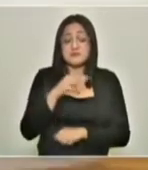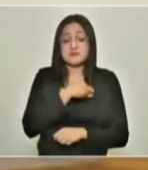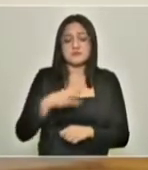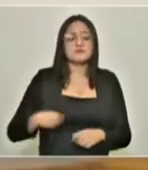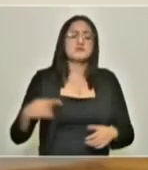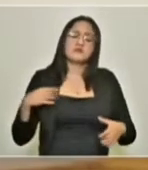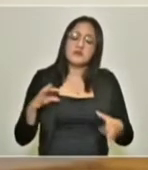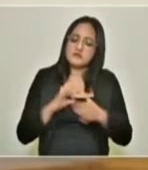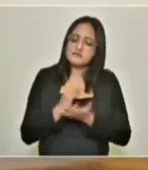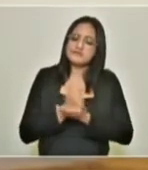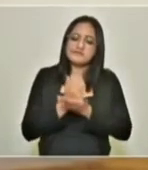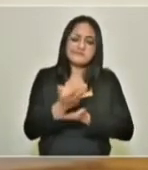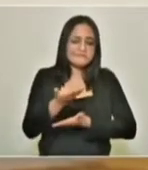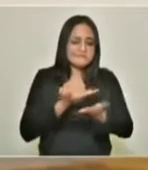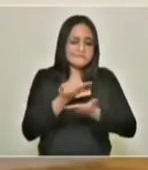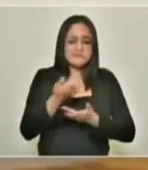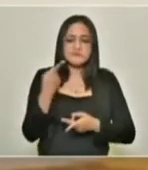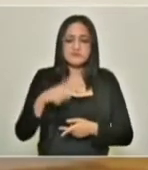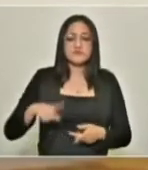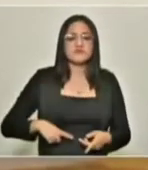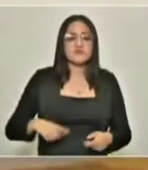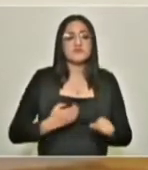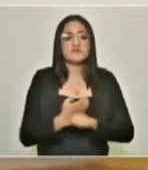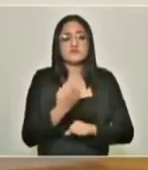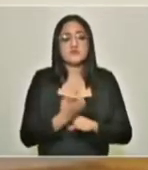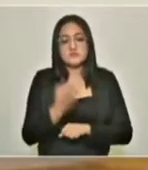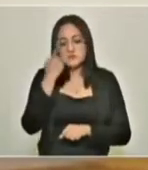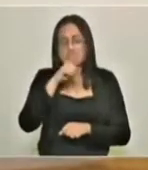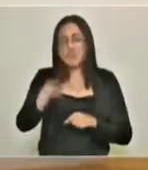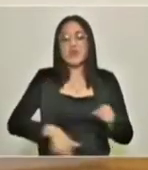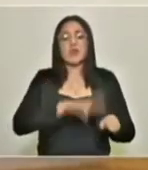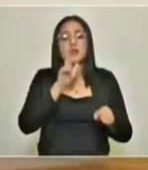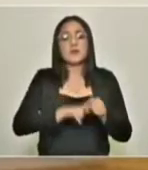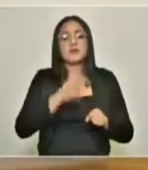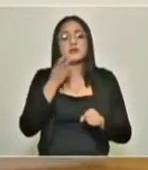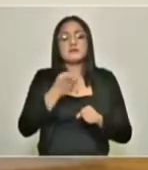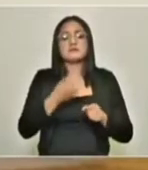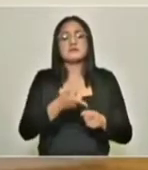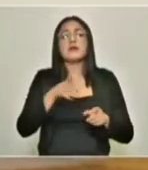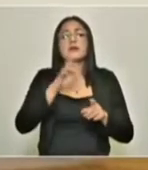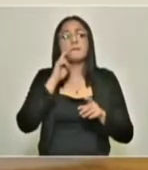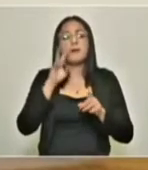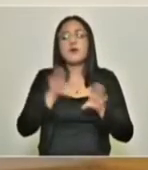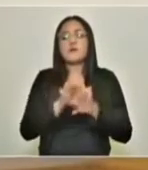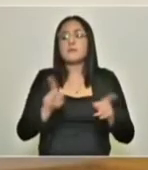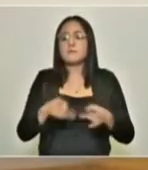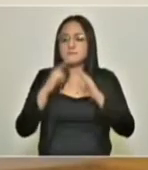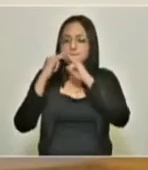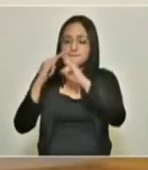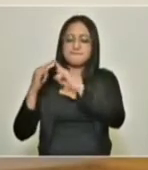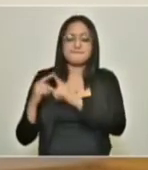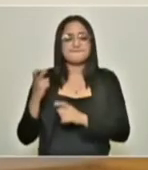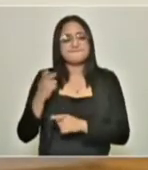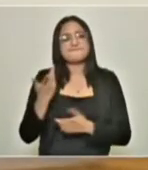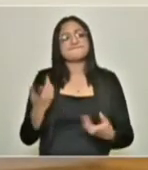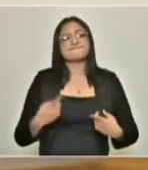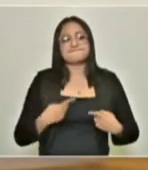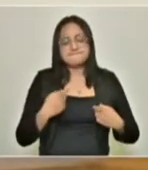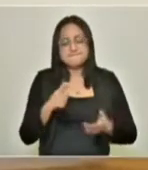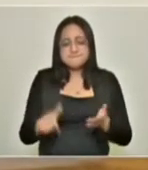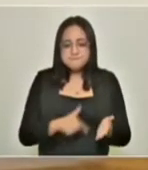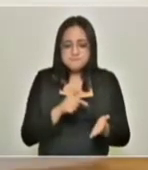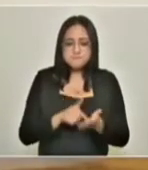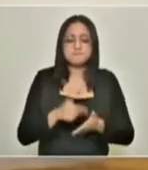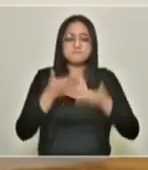a involucrar como gobierno del Estado para normalizar el comercio ambulante, crear oportunidades,